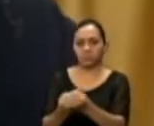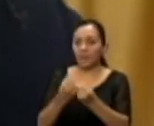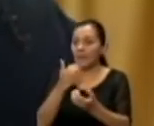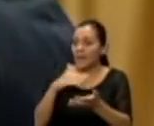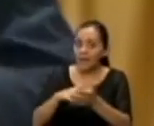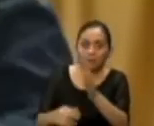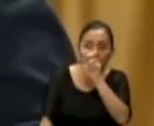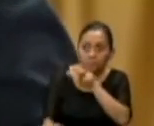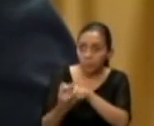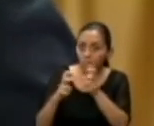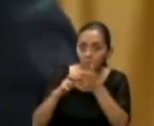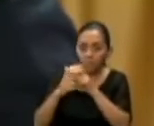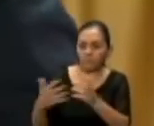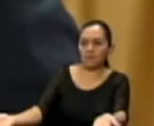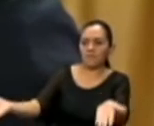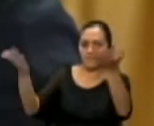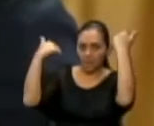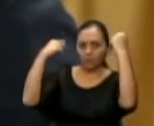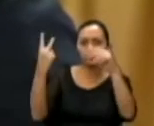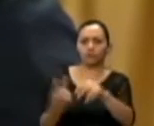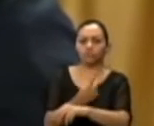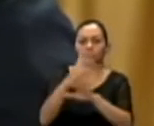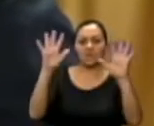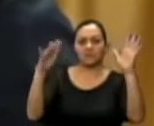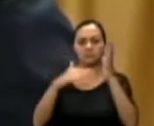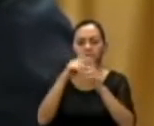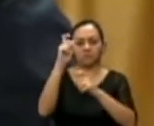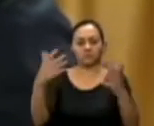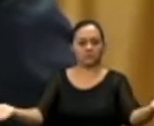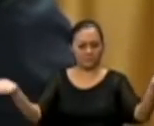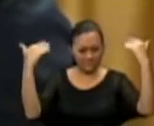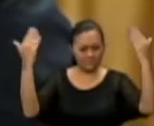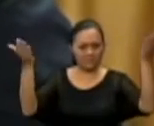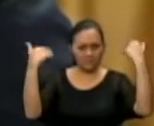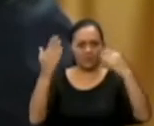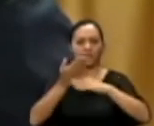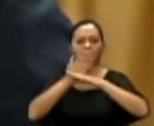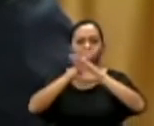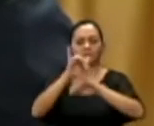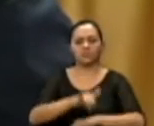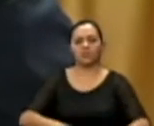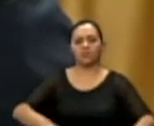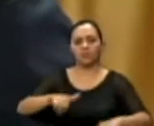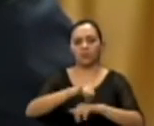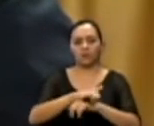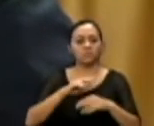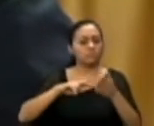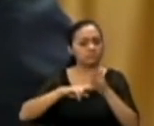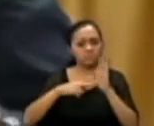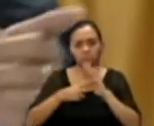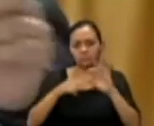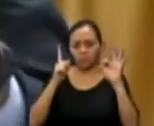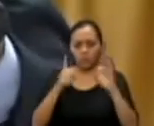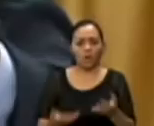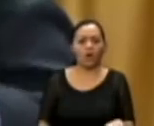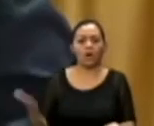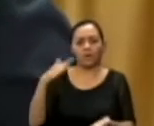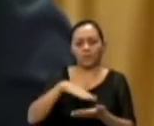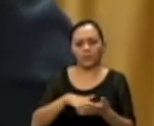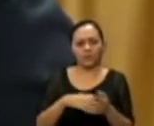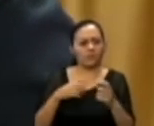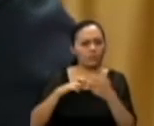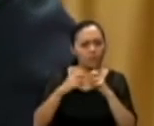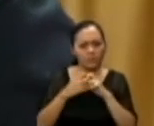tener 10.000 personas en dos horas en la plaza grande defendiendo la democracia no vamos a permitir que se repitan esos ataques